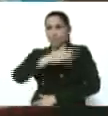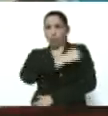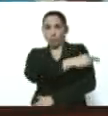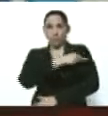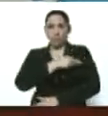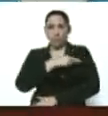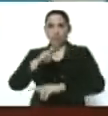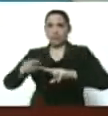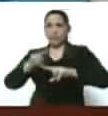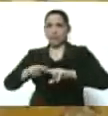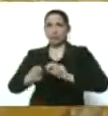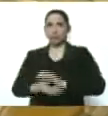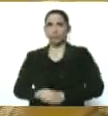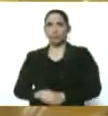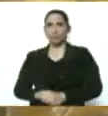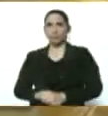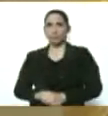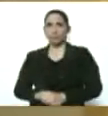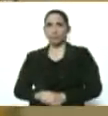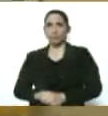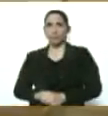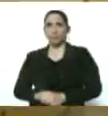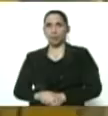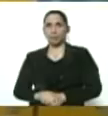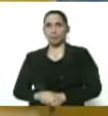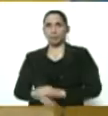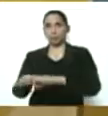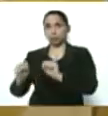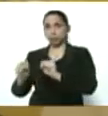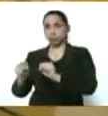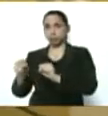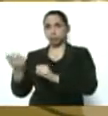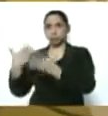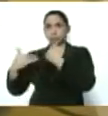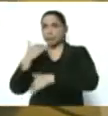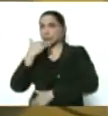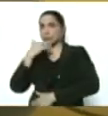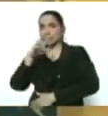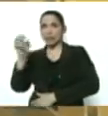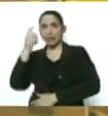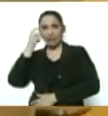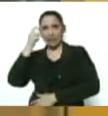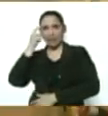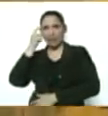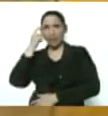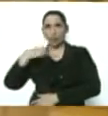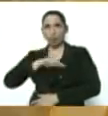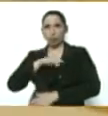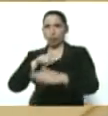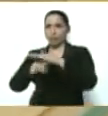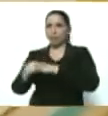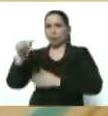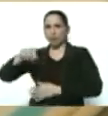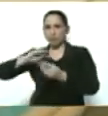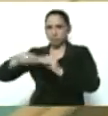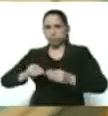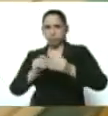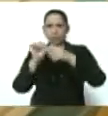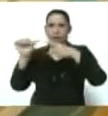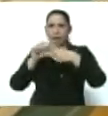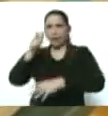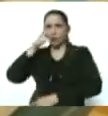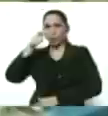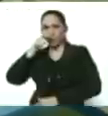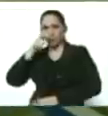Hospital de Niños de Verita, bueno, fue intervenido hace apenas 30 días. Entramos acá a recuperar el área de